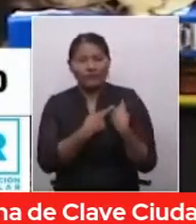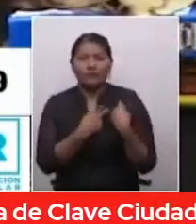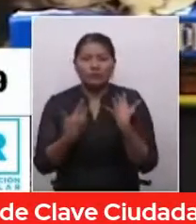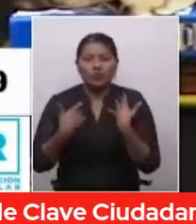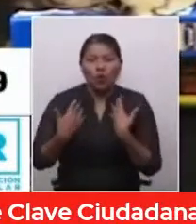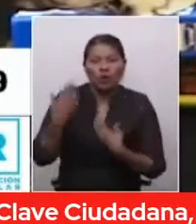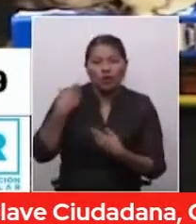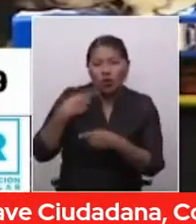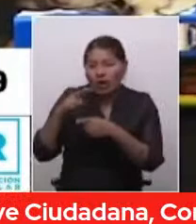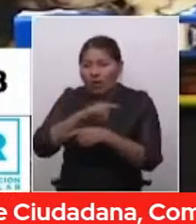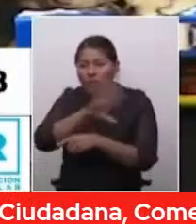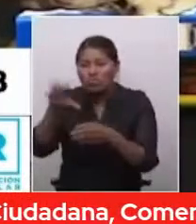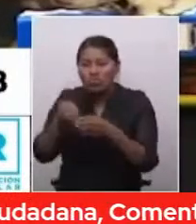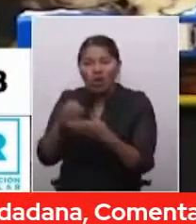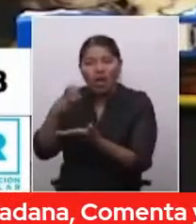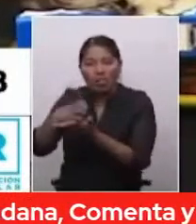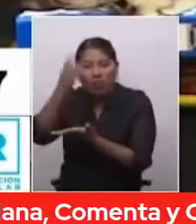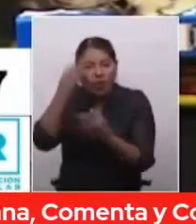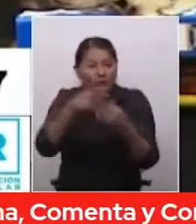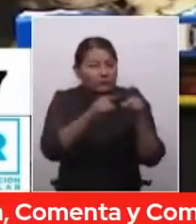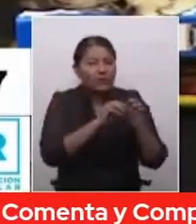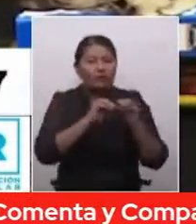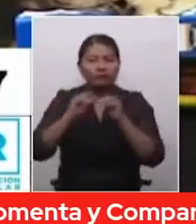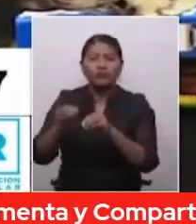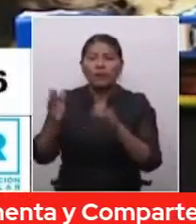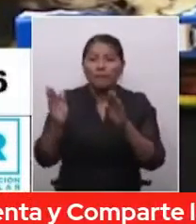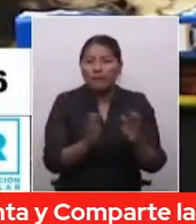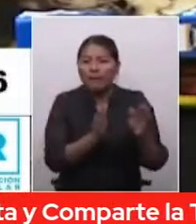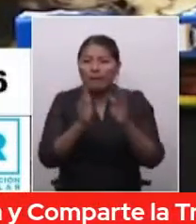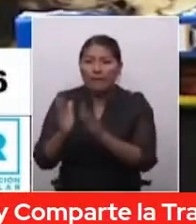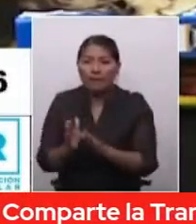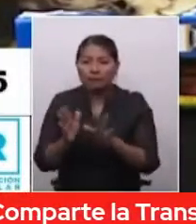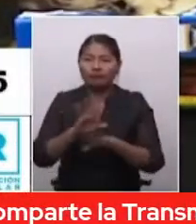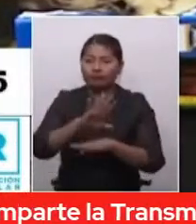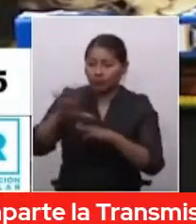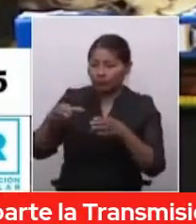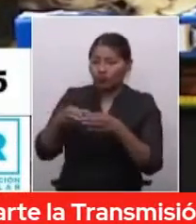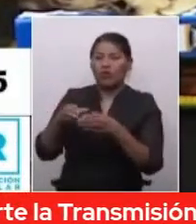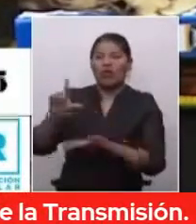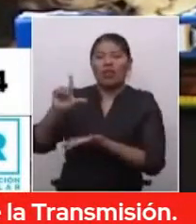regionales de educación y salud, el pliego pasa a ser la región Lima.